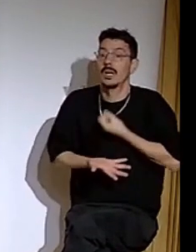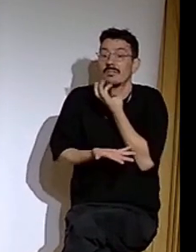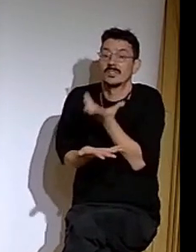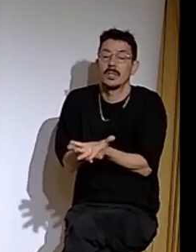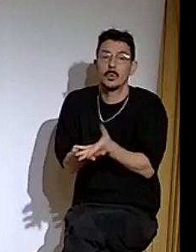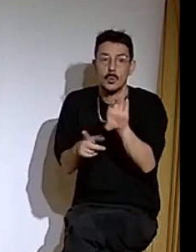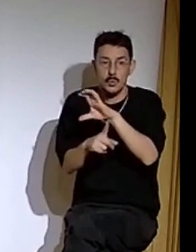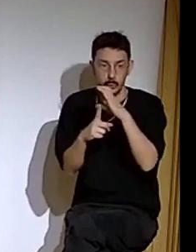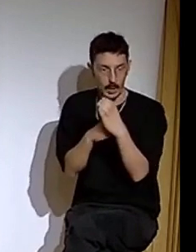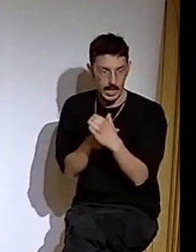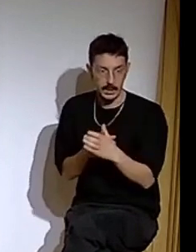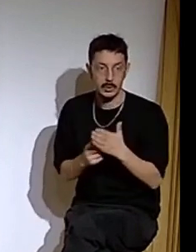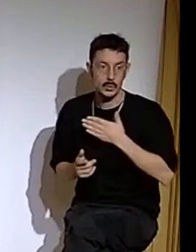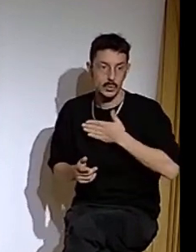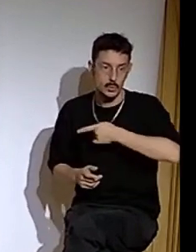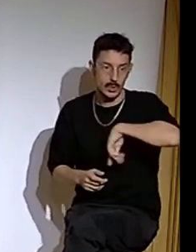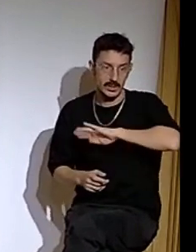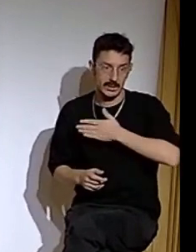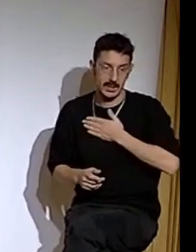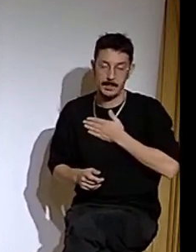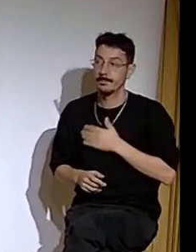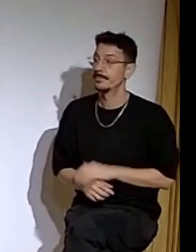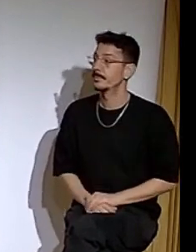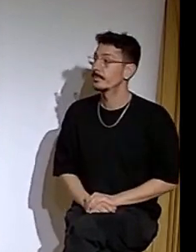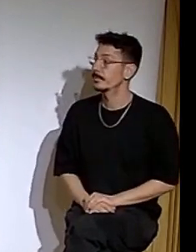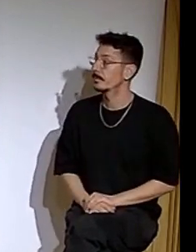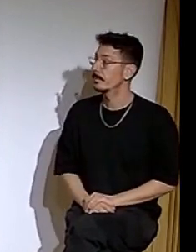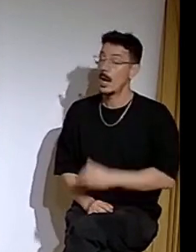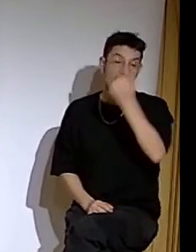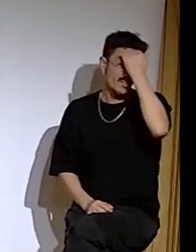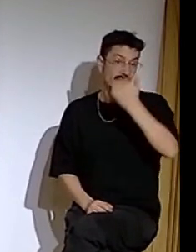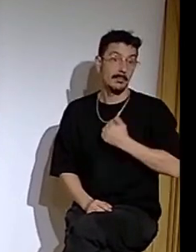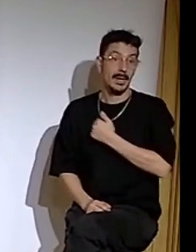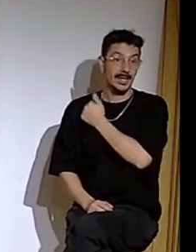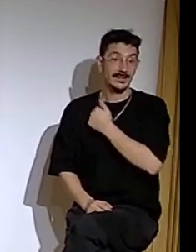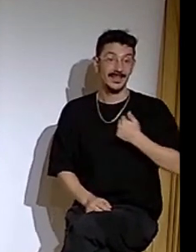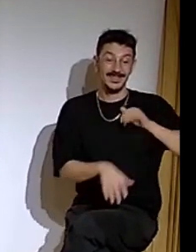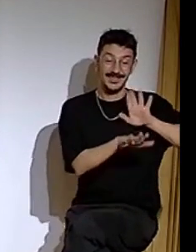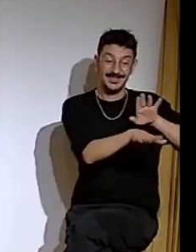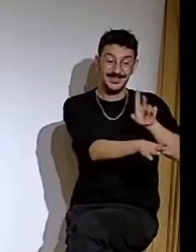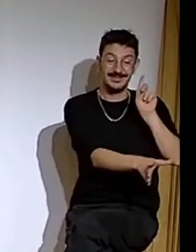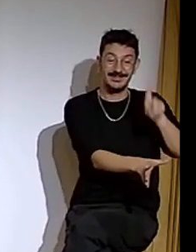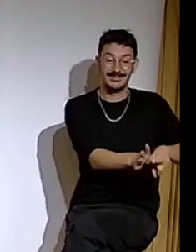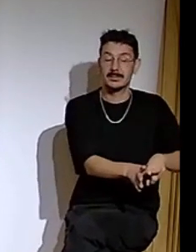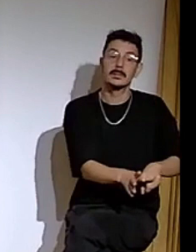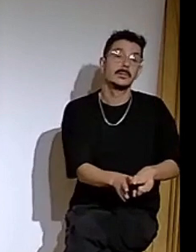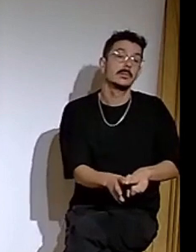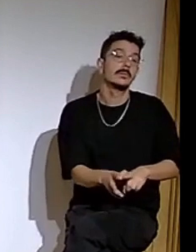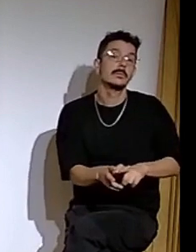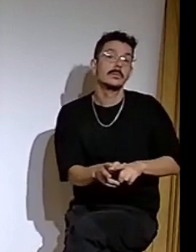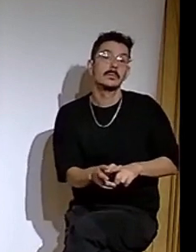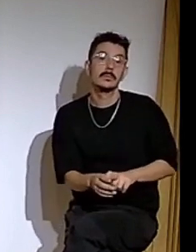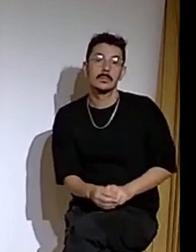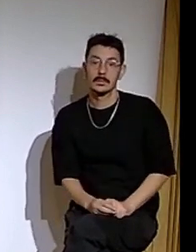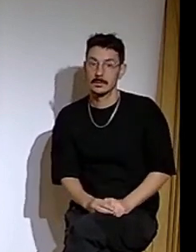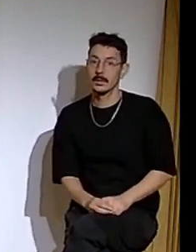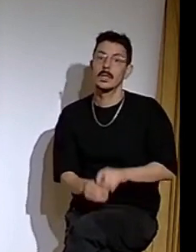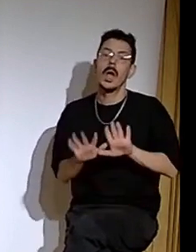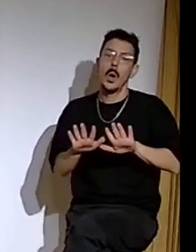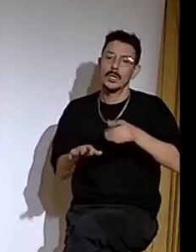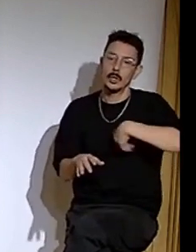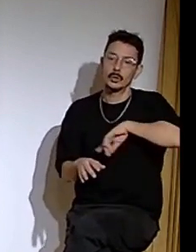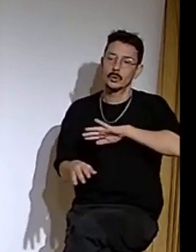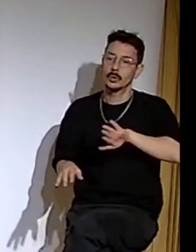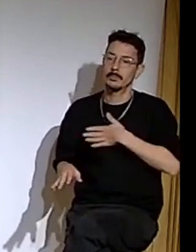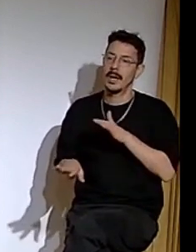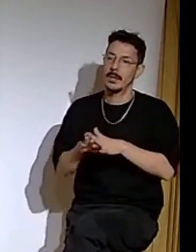de hecho nosotras ni mucho menos estamos la semana santa Aunque algunas no hayamos perfeccionado más que para llevar el